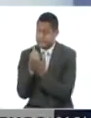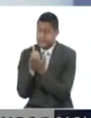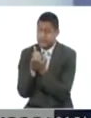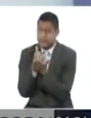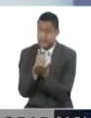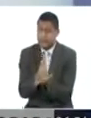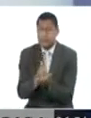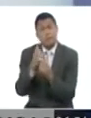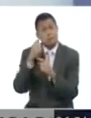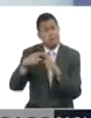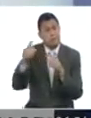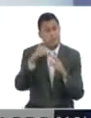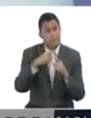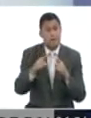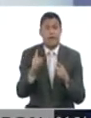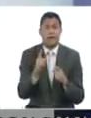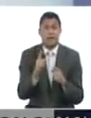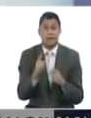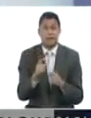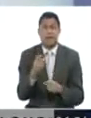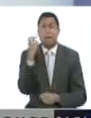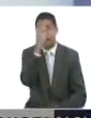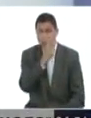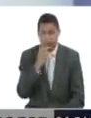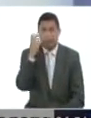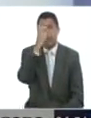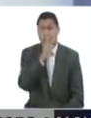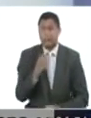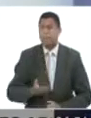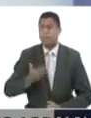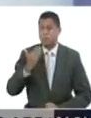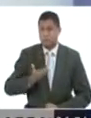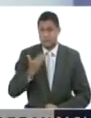abordaje multidisciplinario donde las terapias de lenguaje juegan un papel